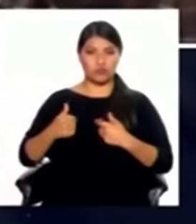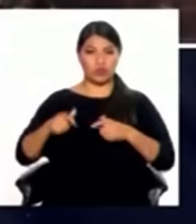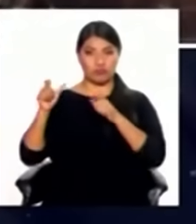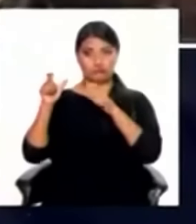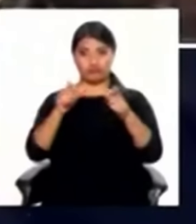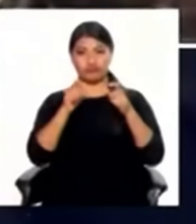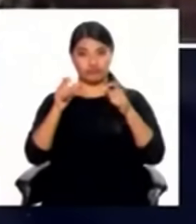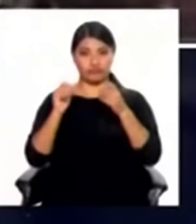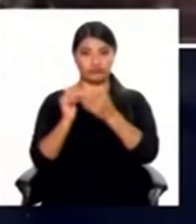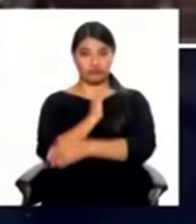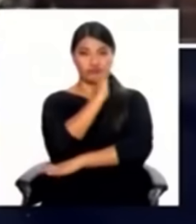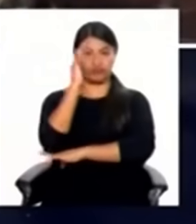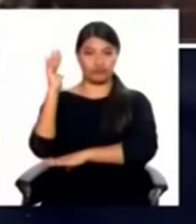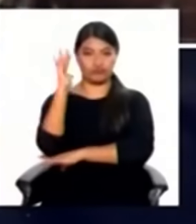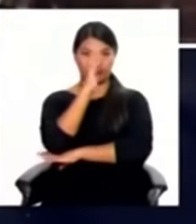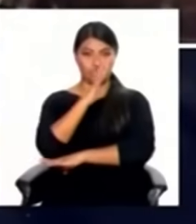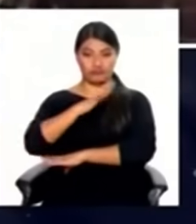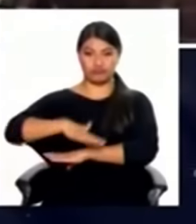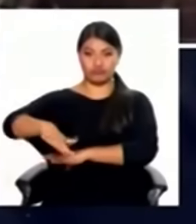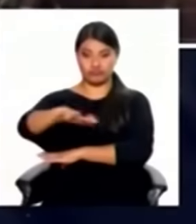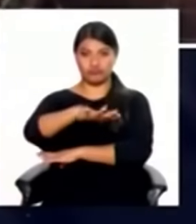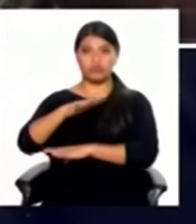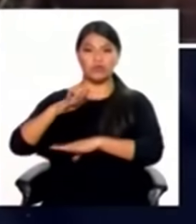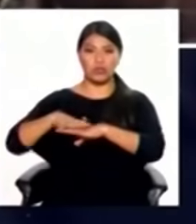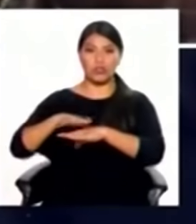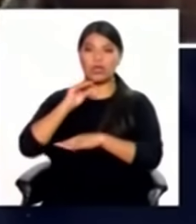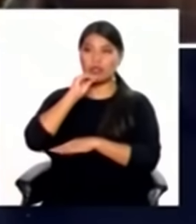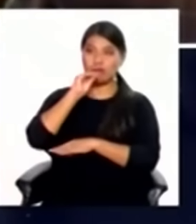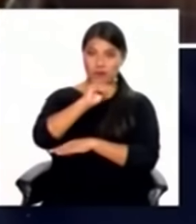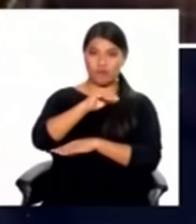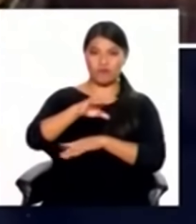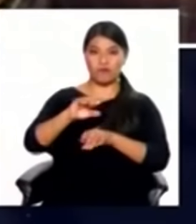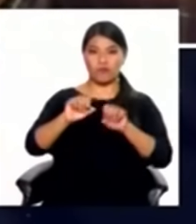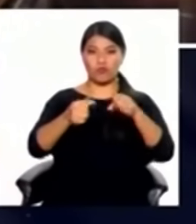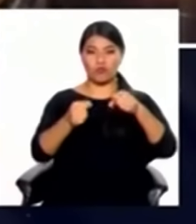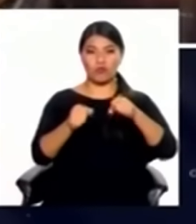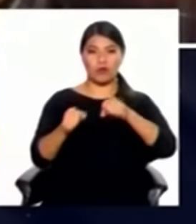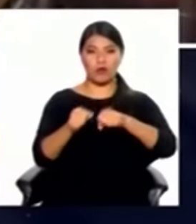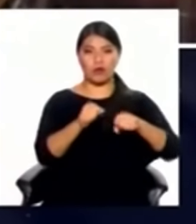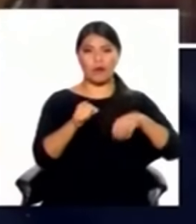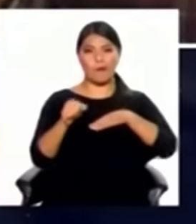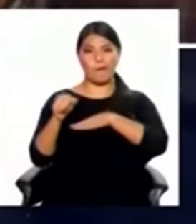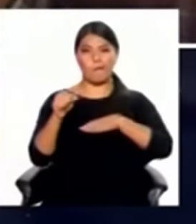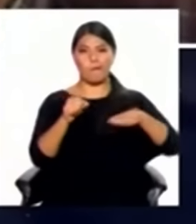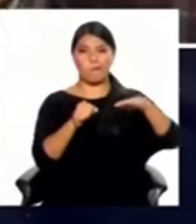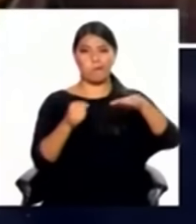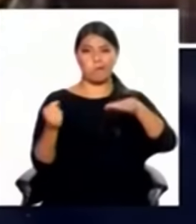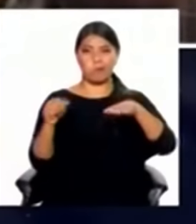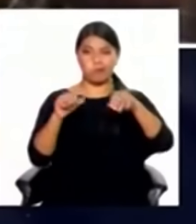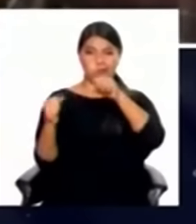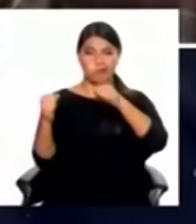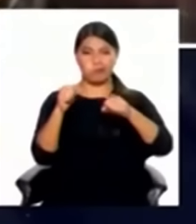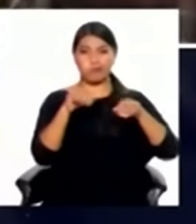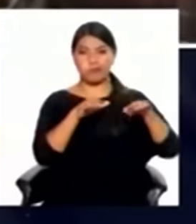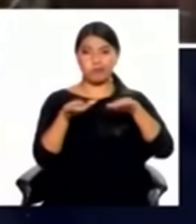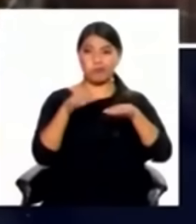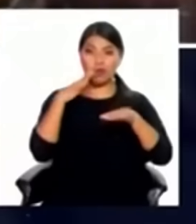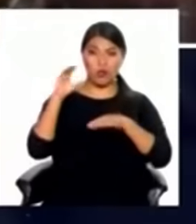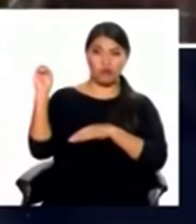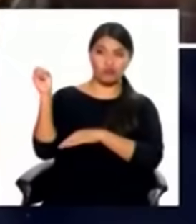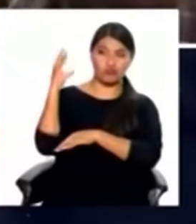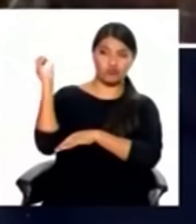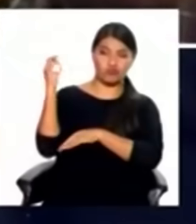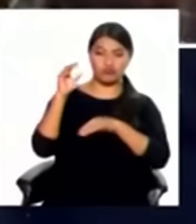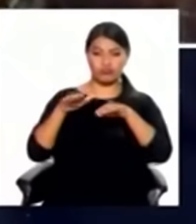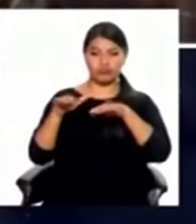parque, ¿no? Por ahí, por Caliche. Entonces fueron a dar aviso a la móvil de serenazgo que siempre para patrullando por ese sector. Y fue que